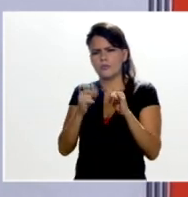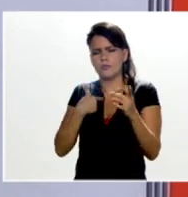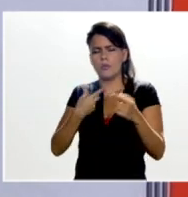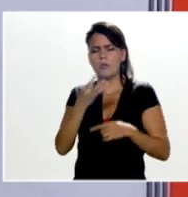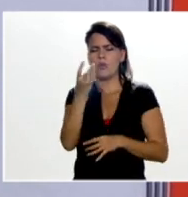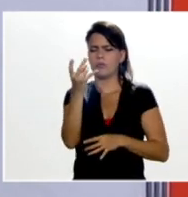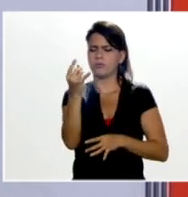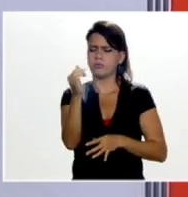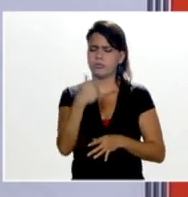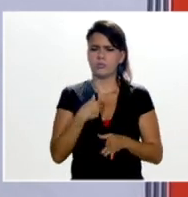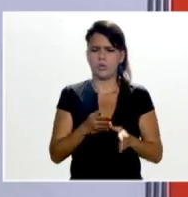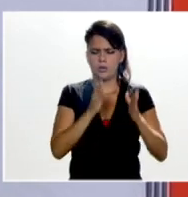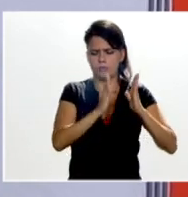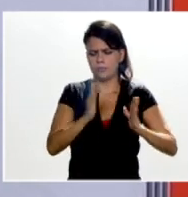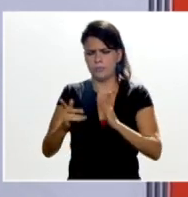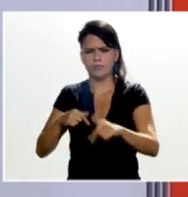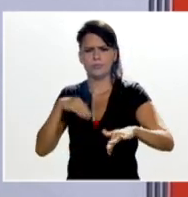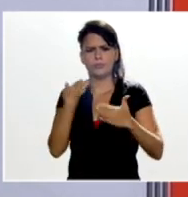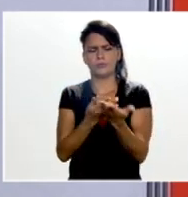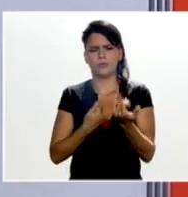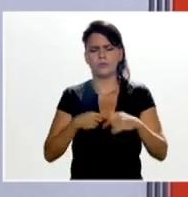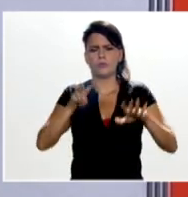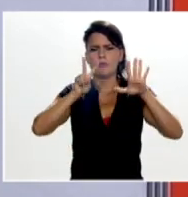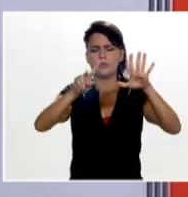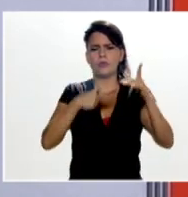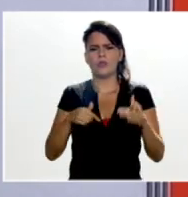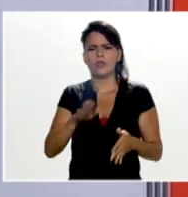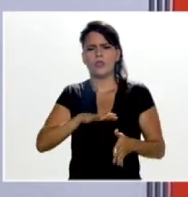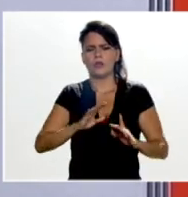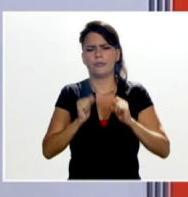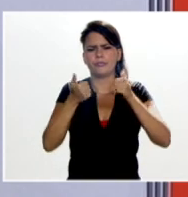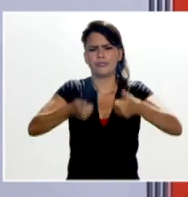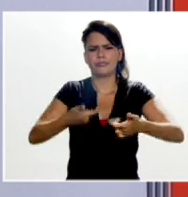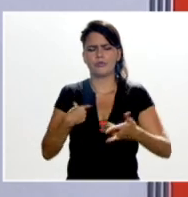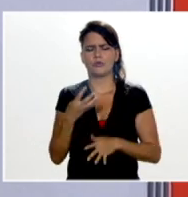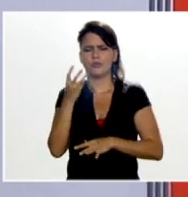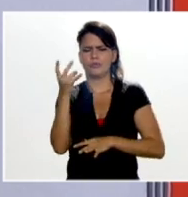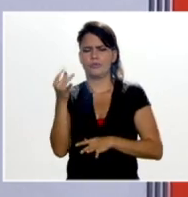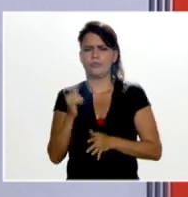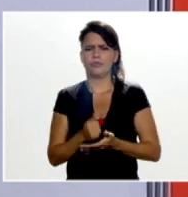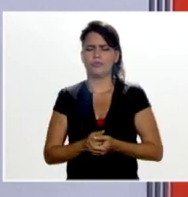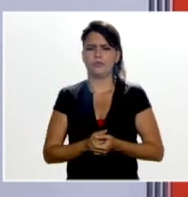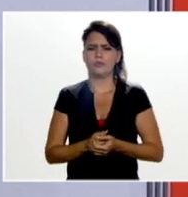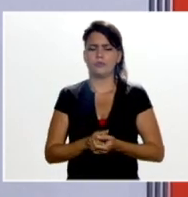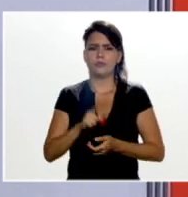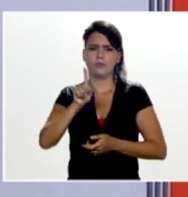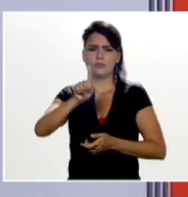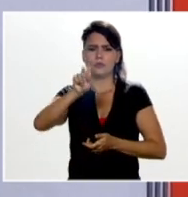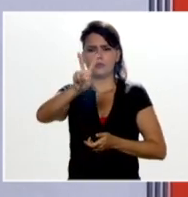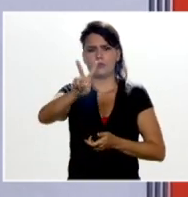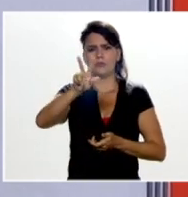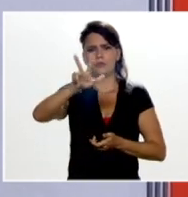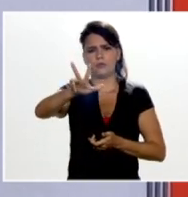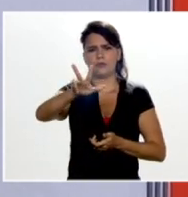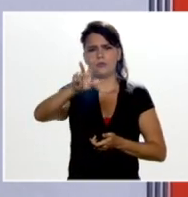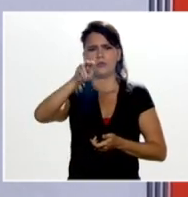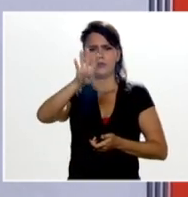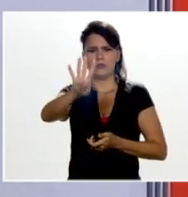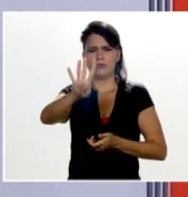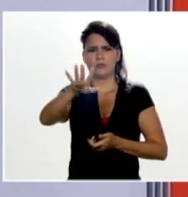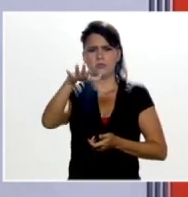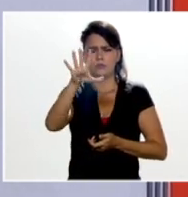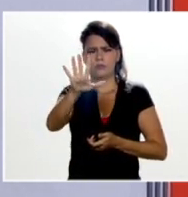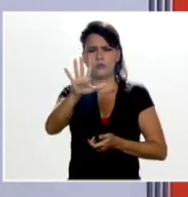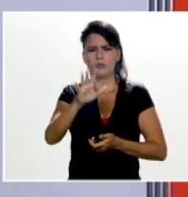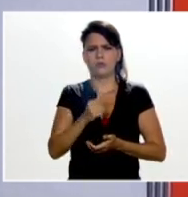aquí hasta el 7. De donde se parte no se cuenta. Entonces contamos 1, 2, 3, 4